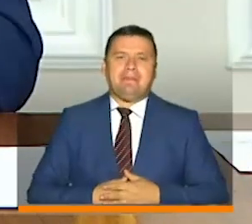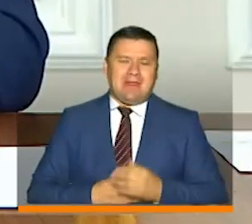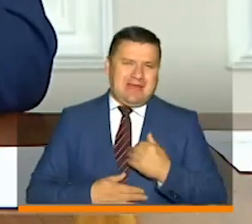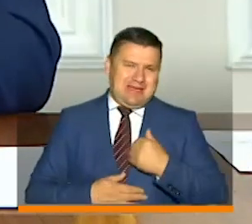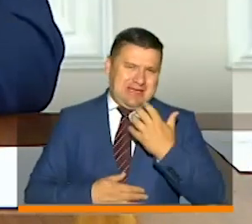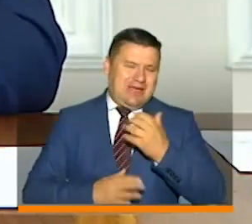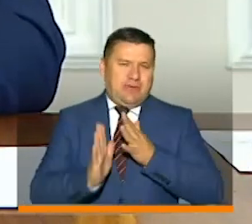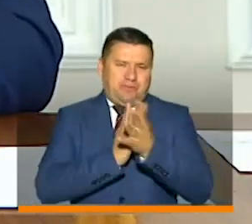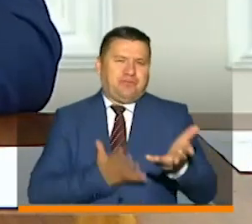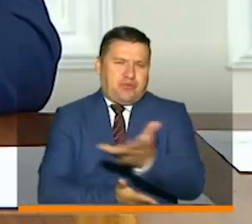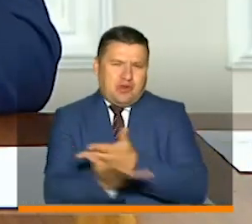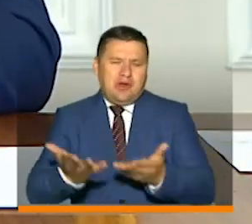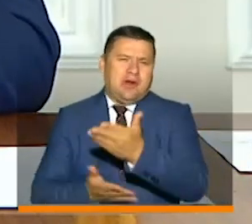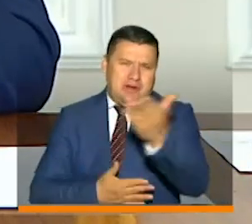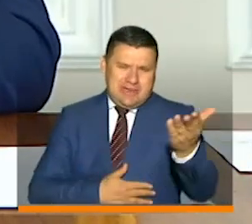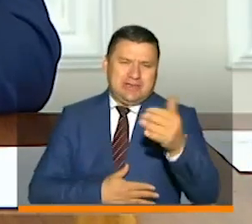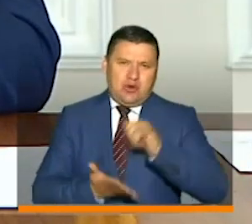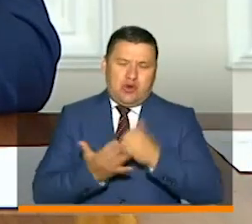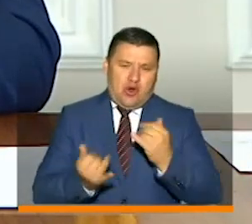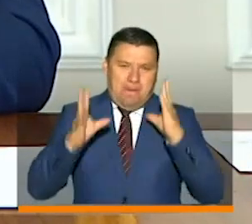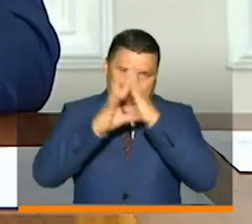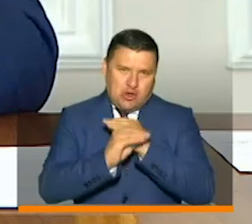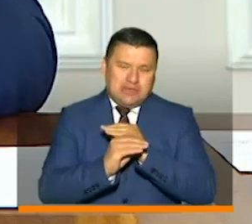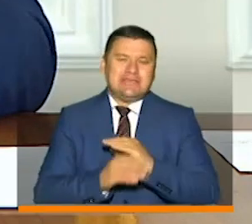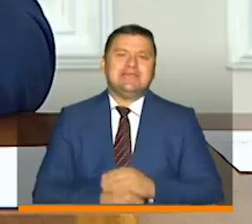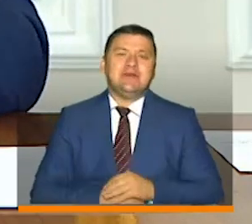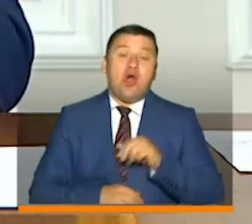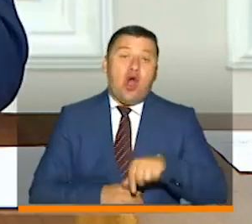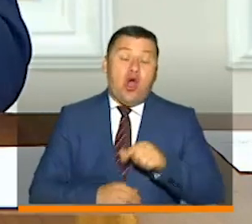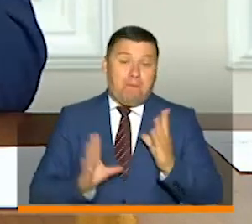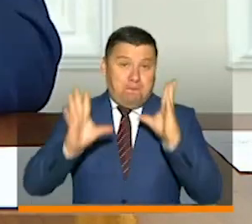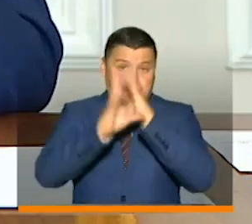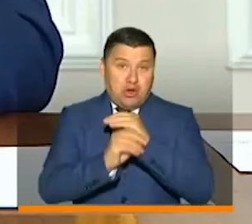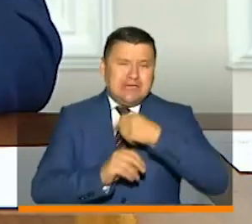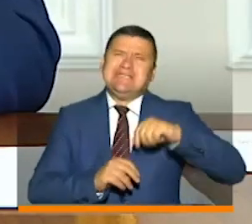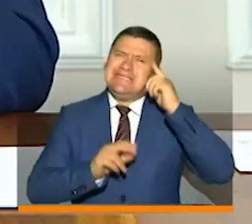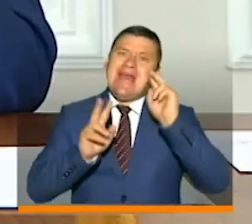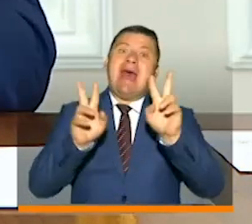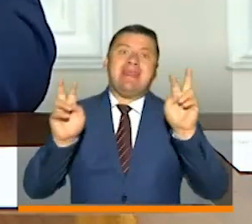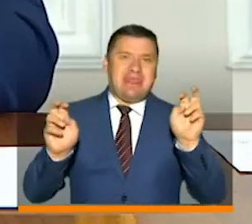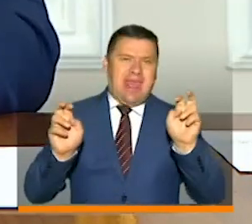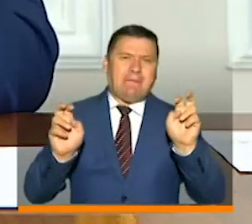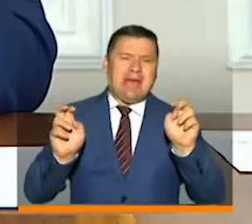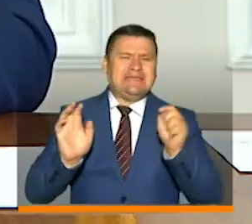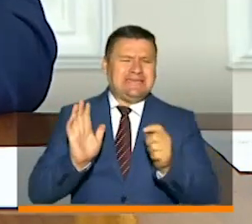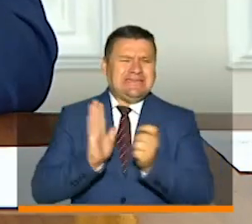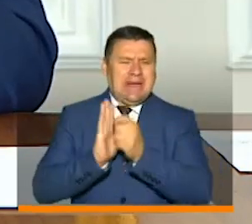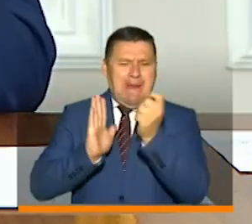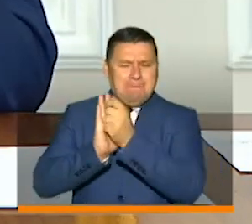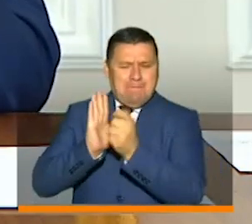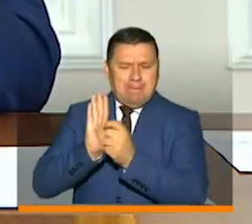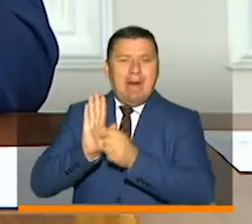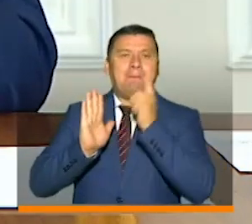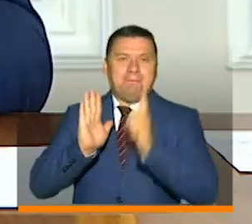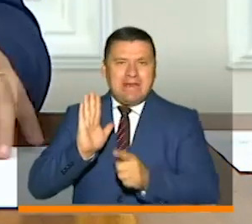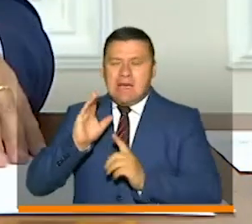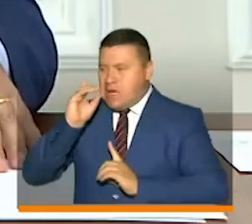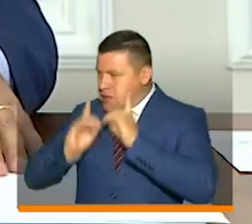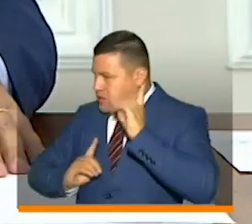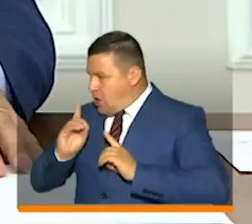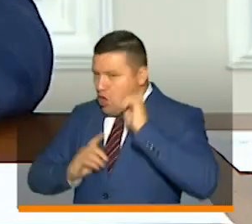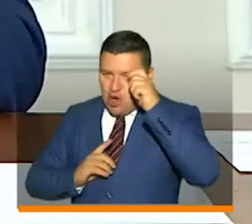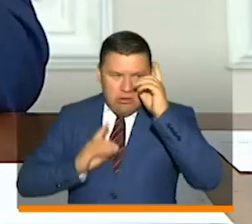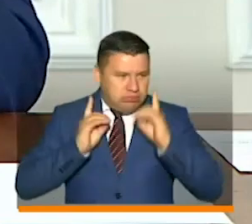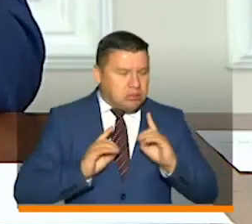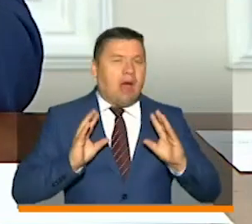eso lo que yo quiero compartirles a ustedes esta noche que esta noche abordemos unas medidas que hemos tomado como